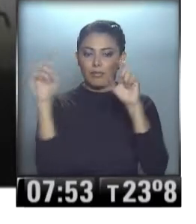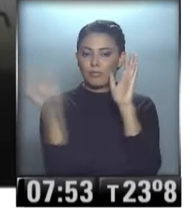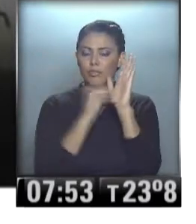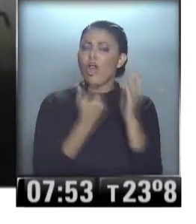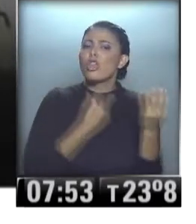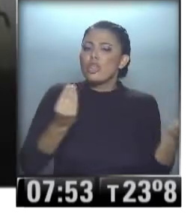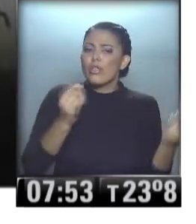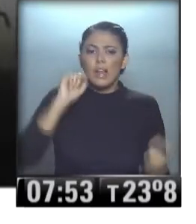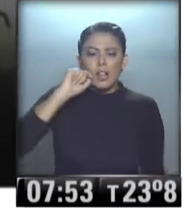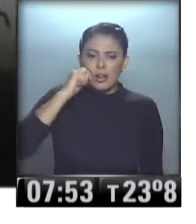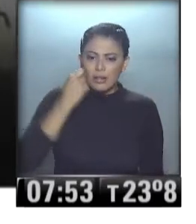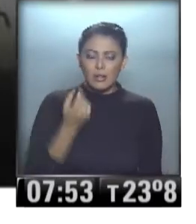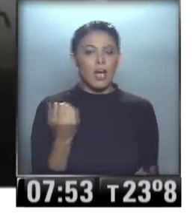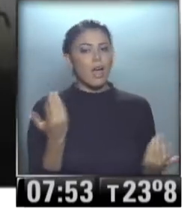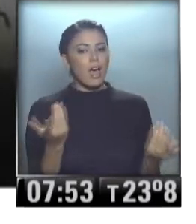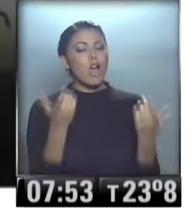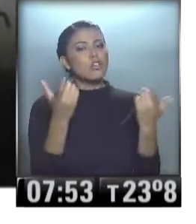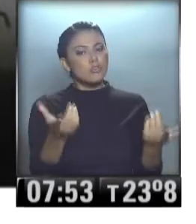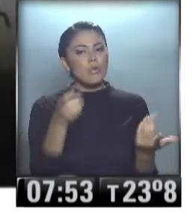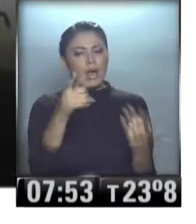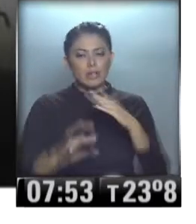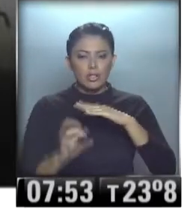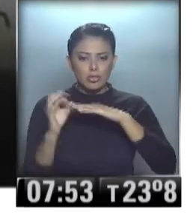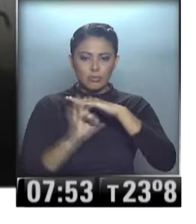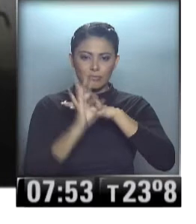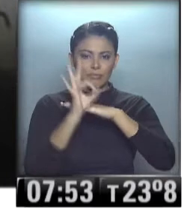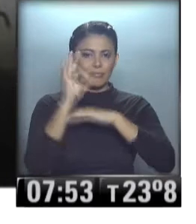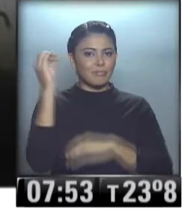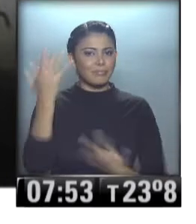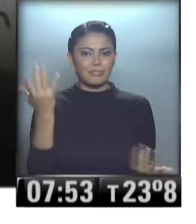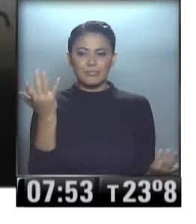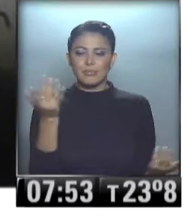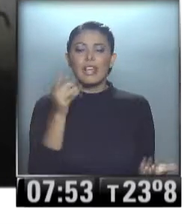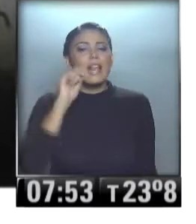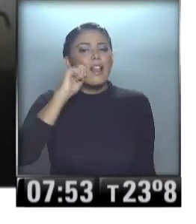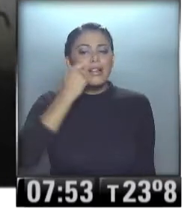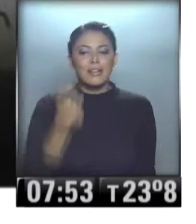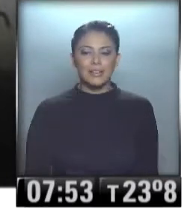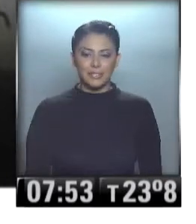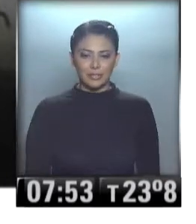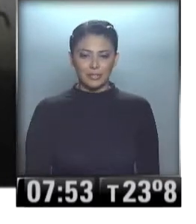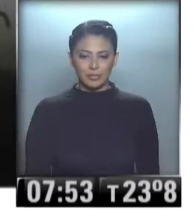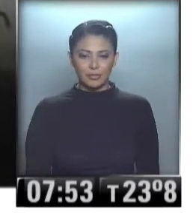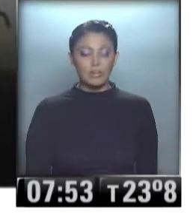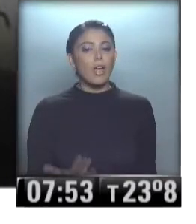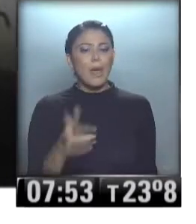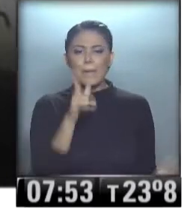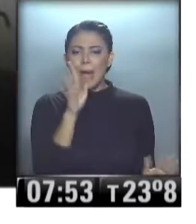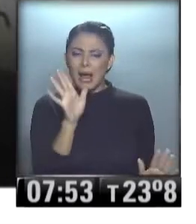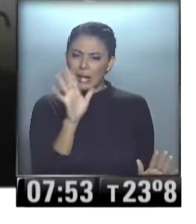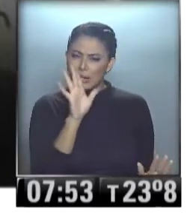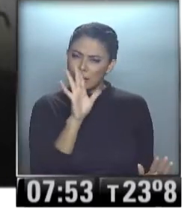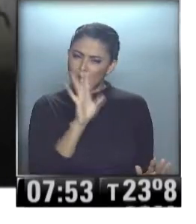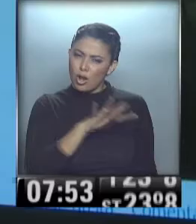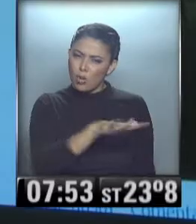¡Ay, Cristian! ¡Qué suerte ese solazo! ¡Cristian! ¡Qué lindo! Pero pareciera medio